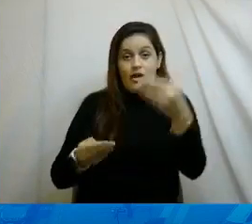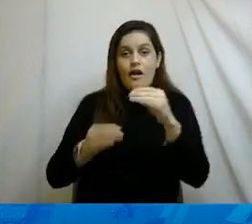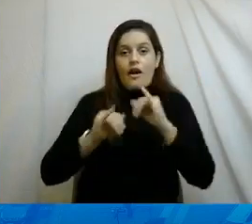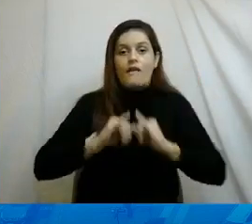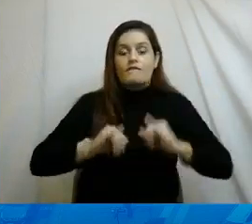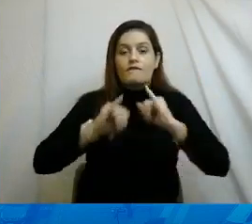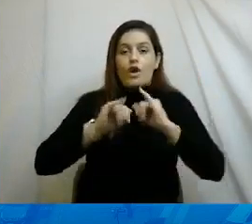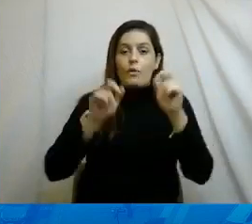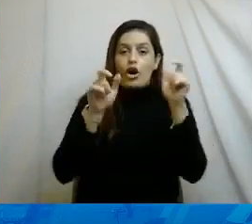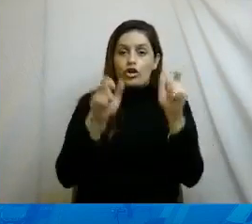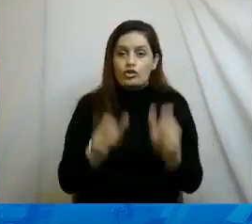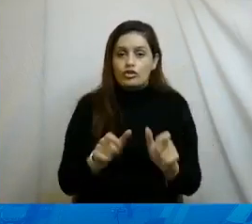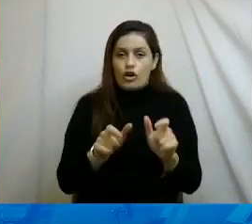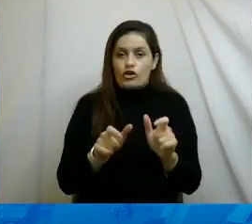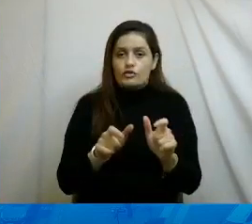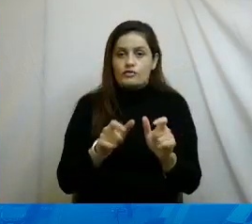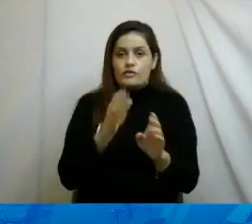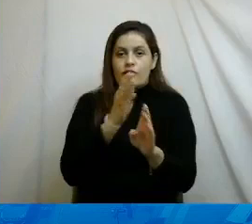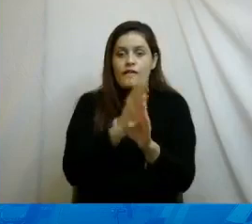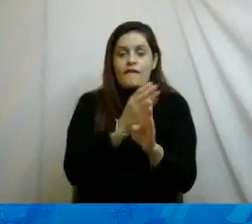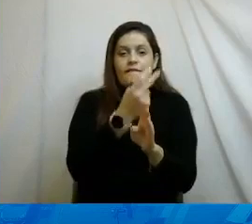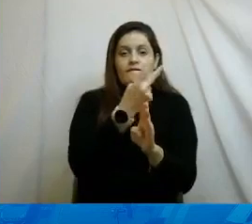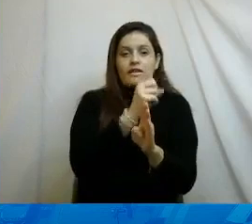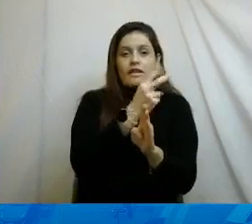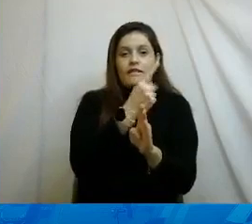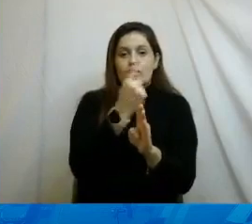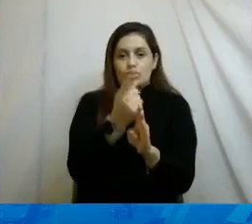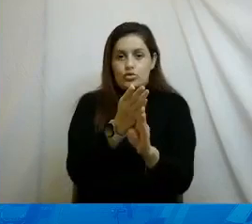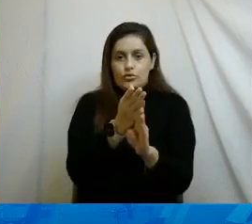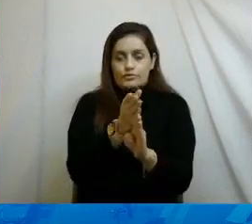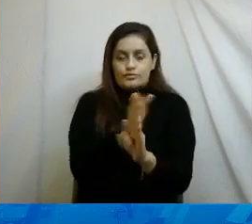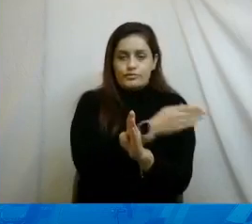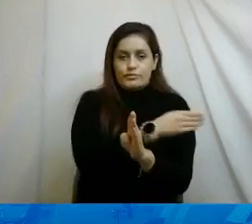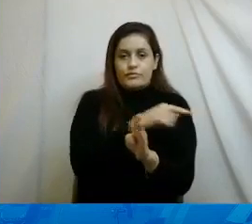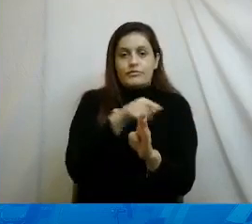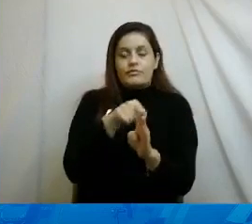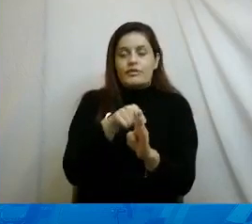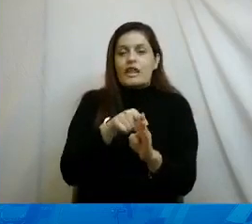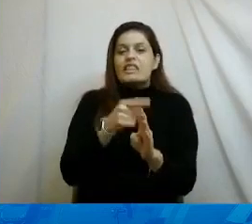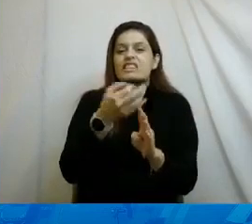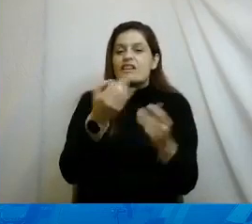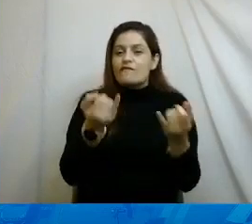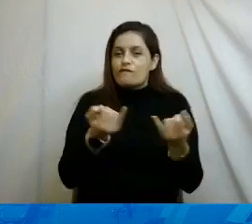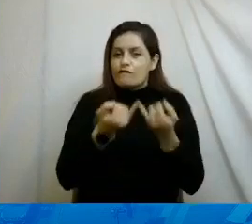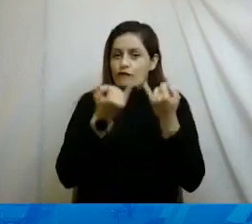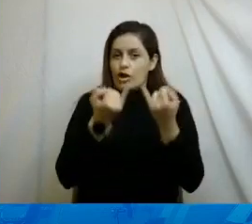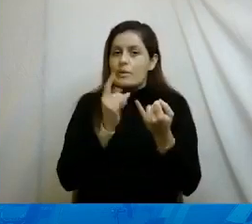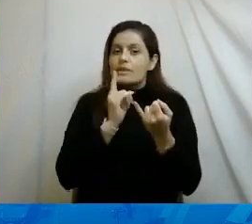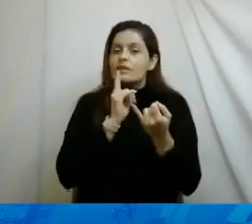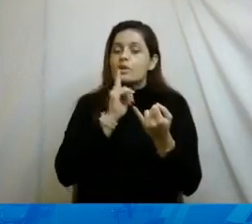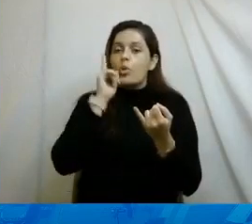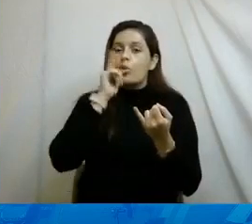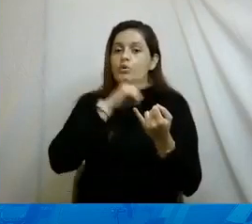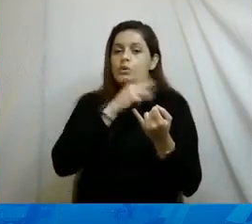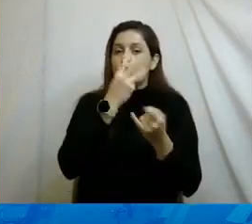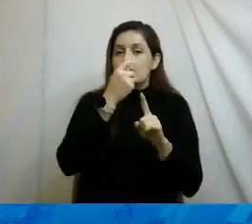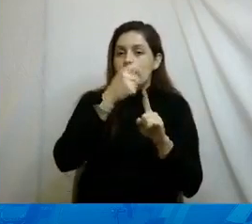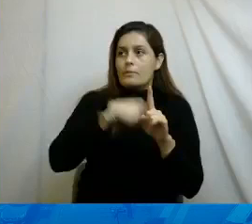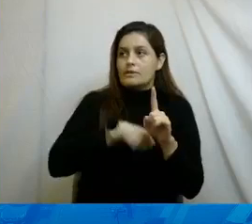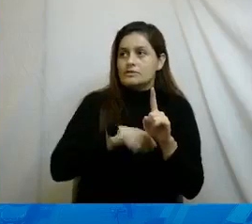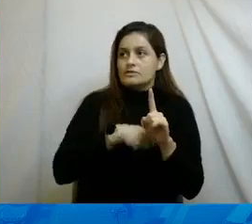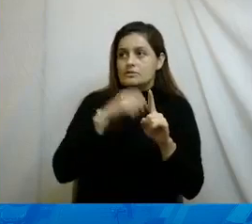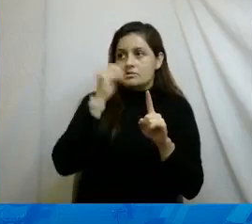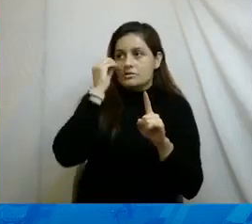el año presupuestario 2021. Ese informe, que toma por cierto el último trimestre, es decir,